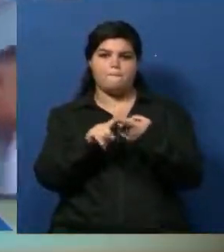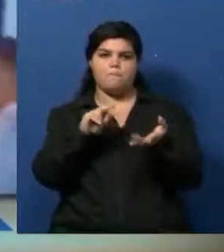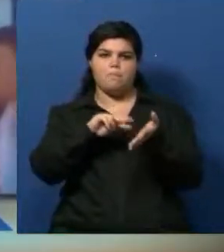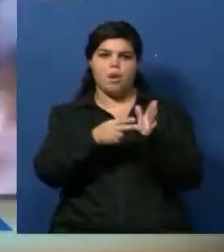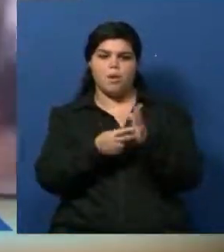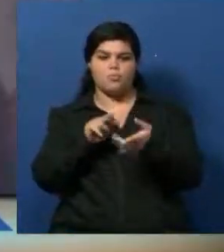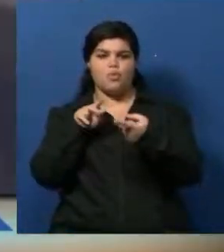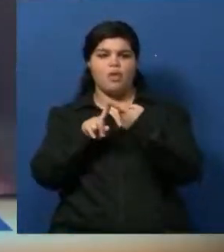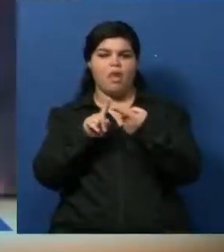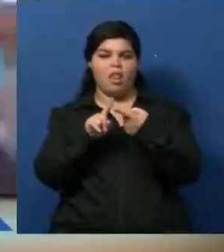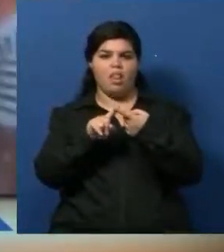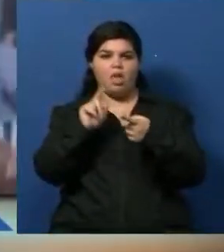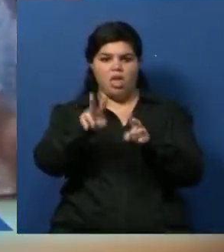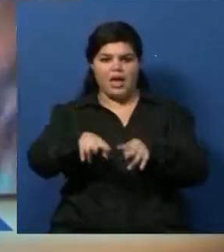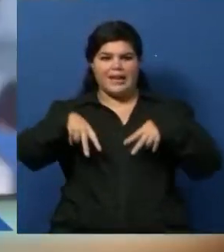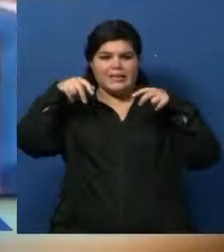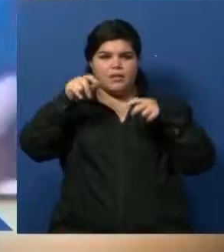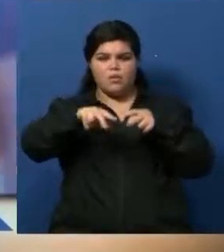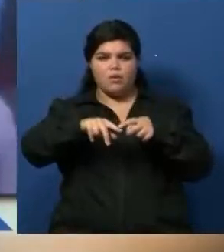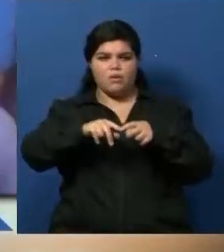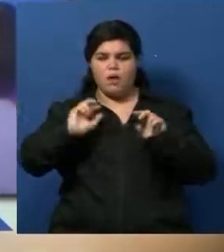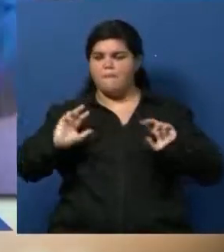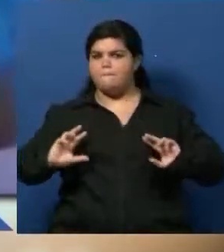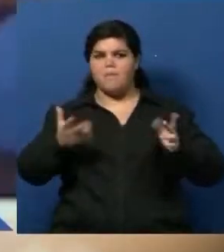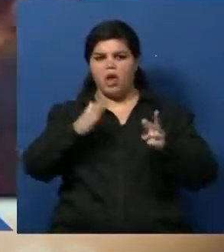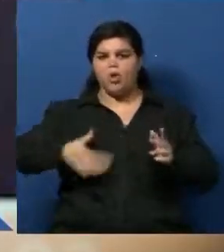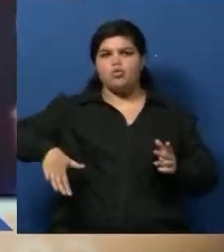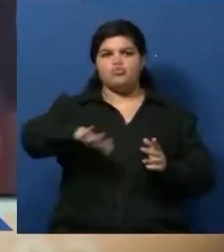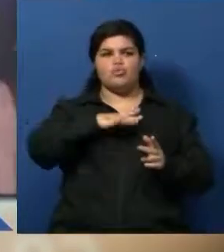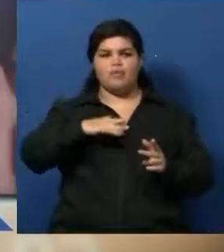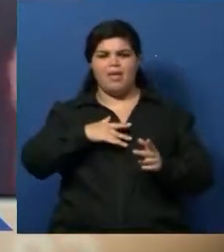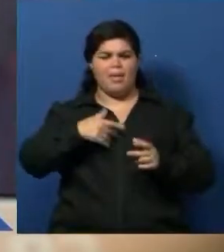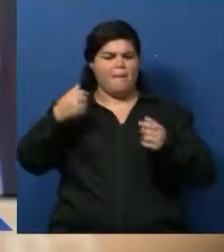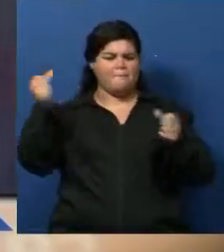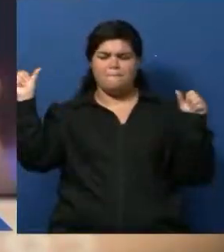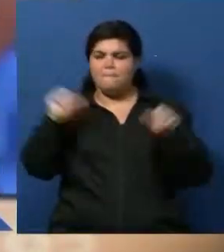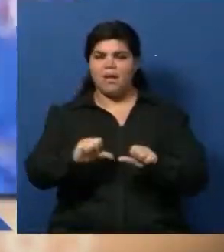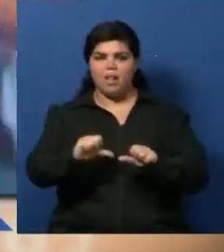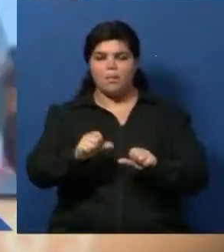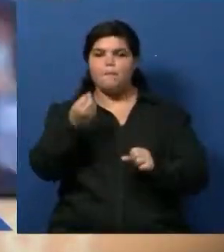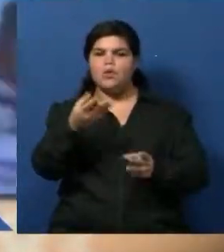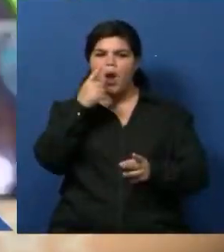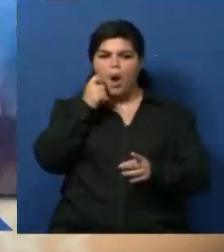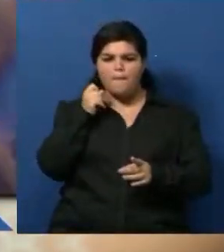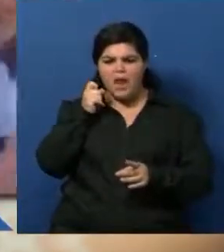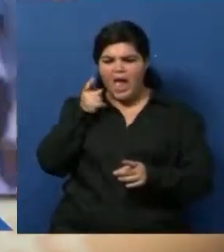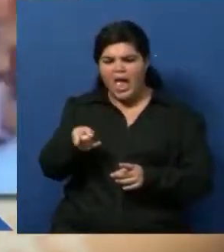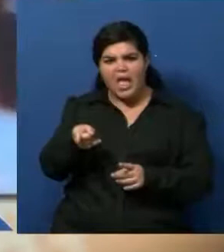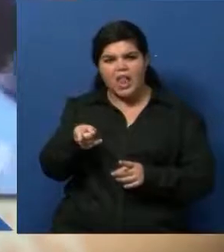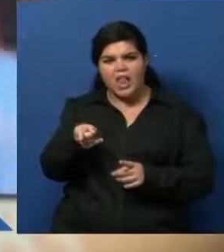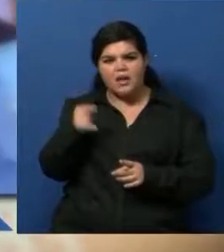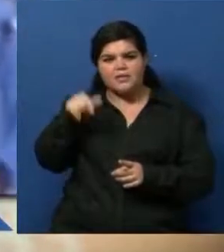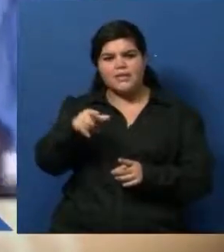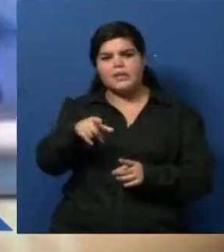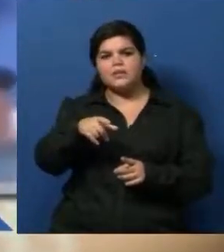tribuna y sacó lo peor de nosotros como sociedad. Porque que un tipo diga que otro es hincha, en este caso puntual